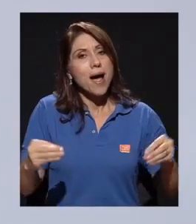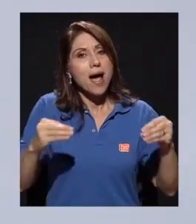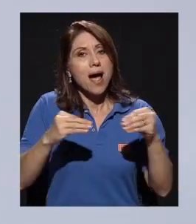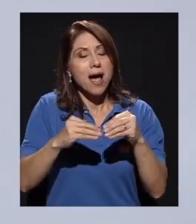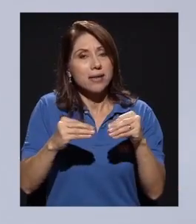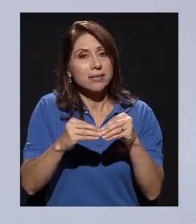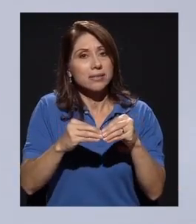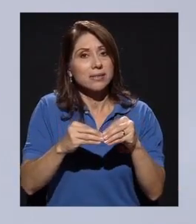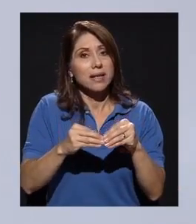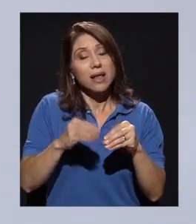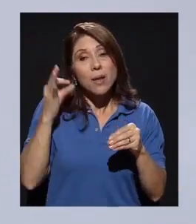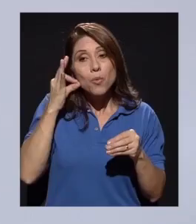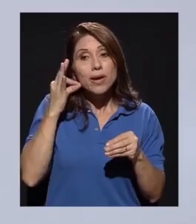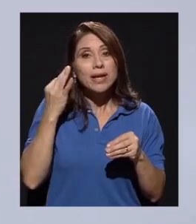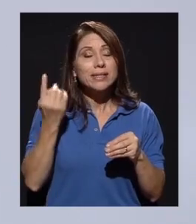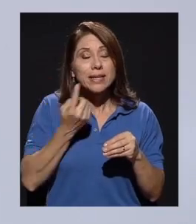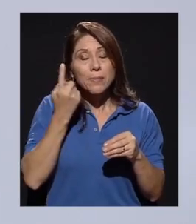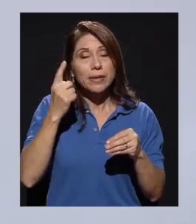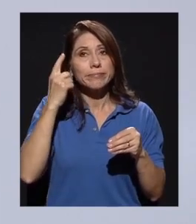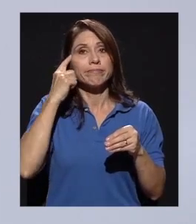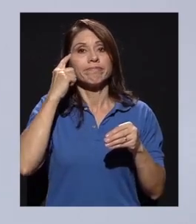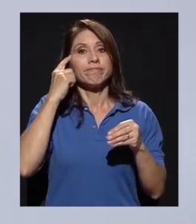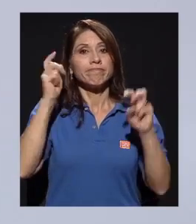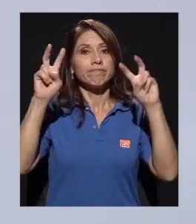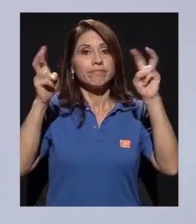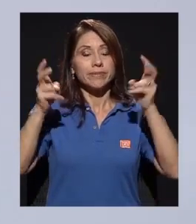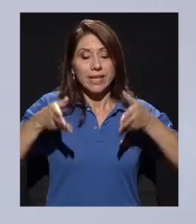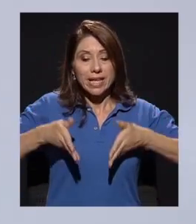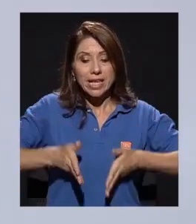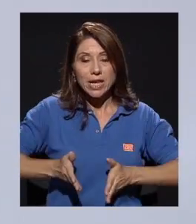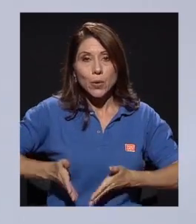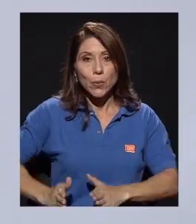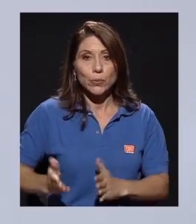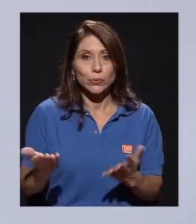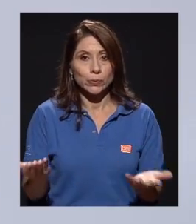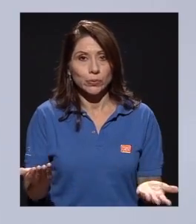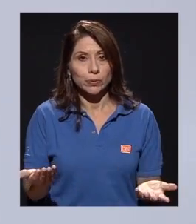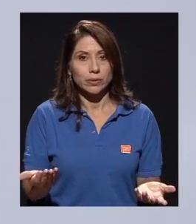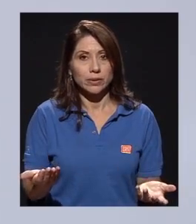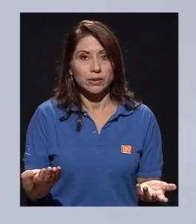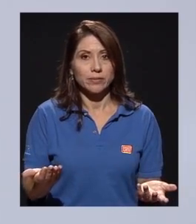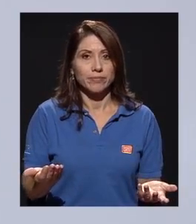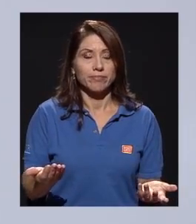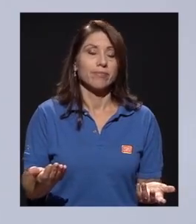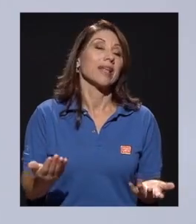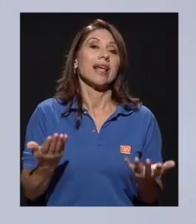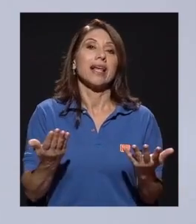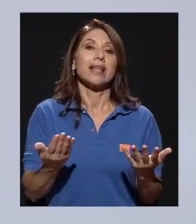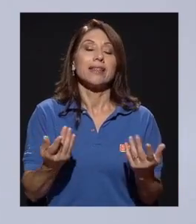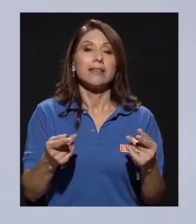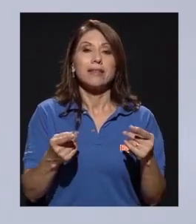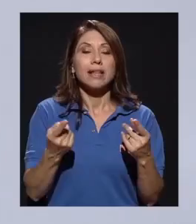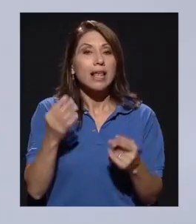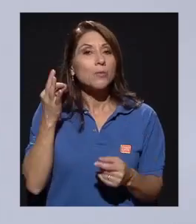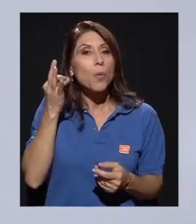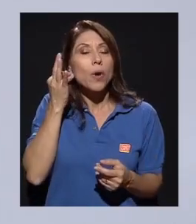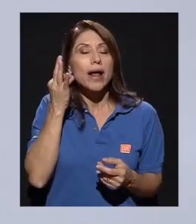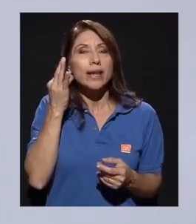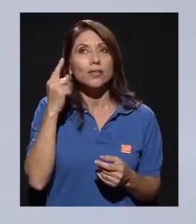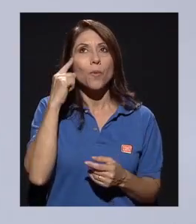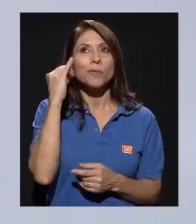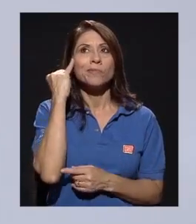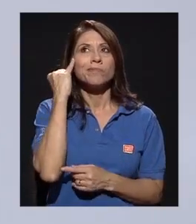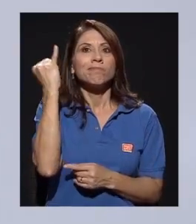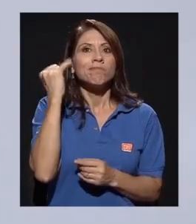e hijas en medio e no siempre eh las mujeres se atreven a tomar esas